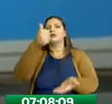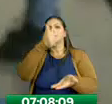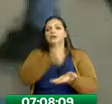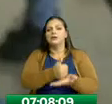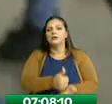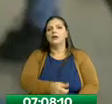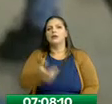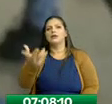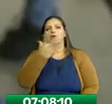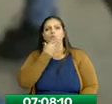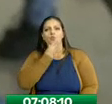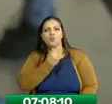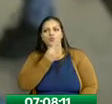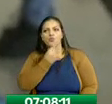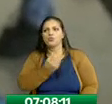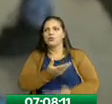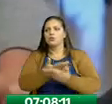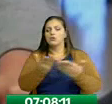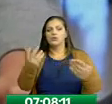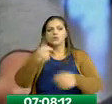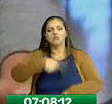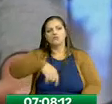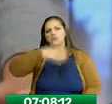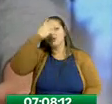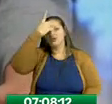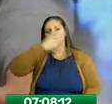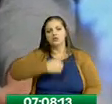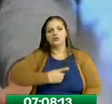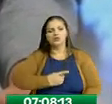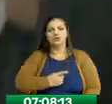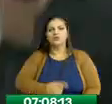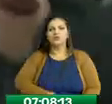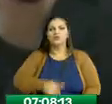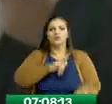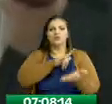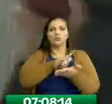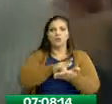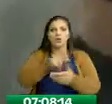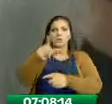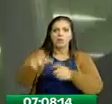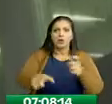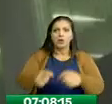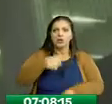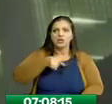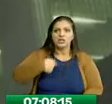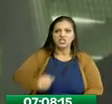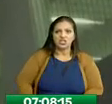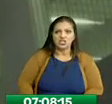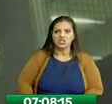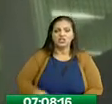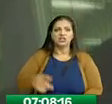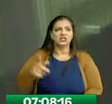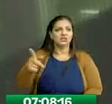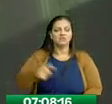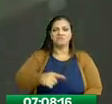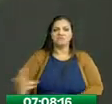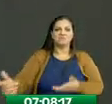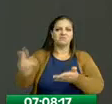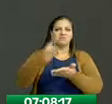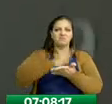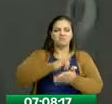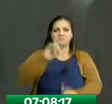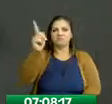cerraron sus fronteras al ingreso de viajeros provenientes de China en una desesperada tentativa de limitar su